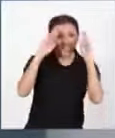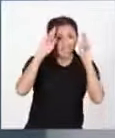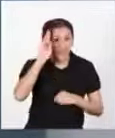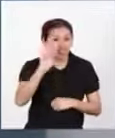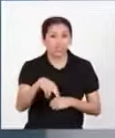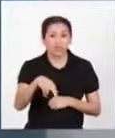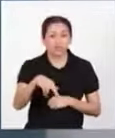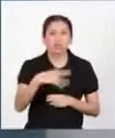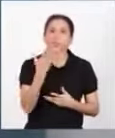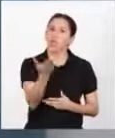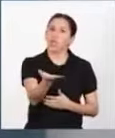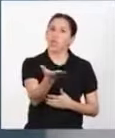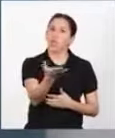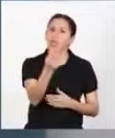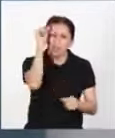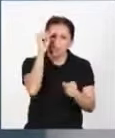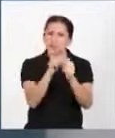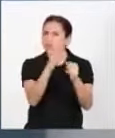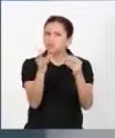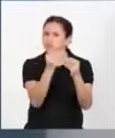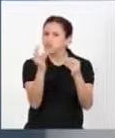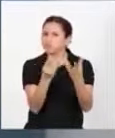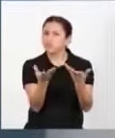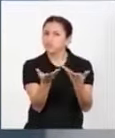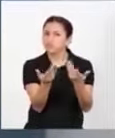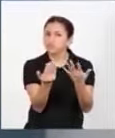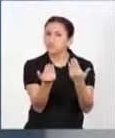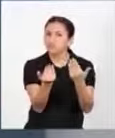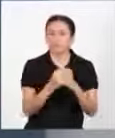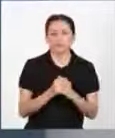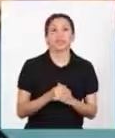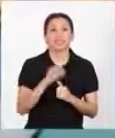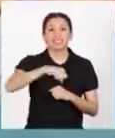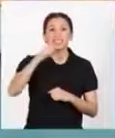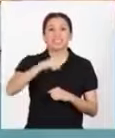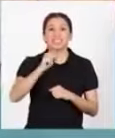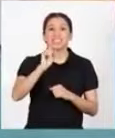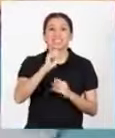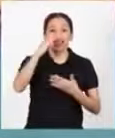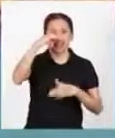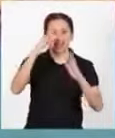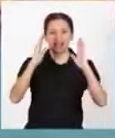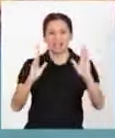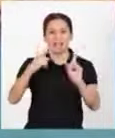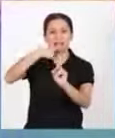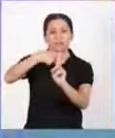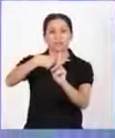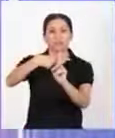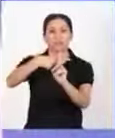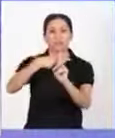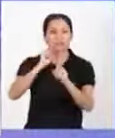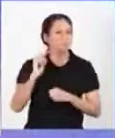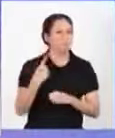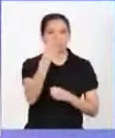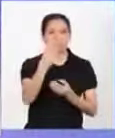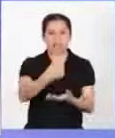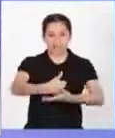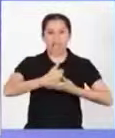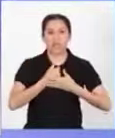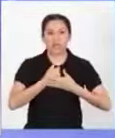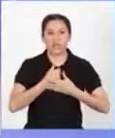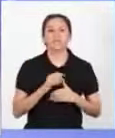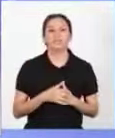tienen toda la razón! ¡Ah, hay algo más que recuerden! ¡Sí! ¡Un botiquín de